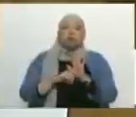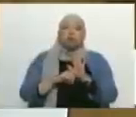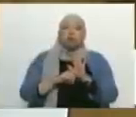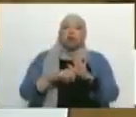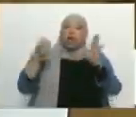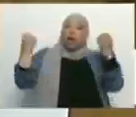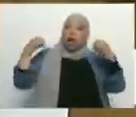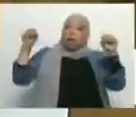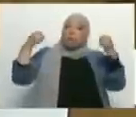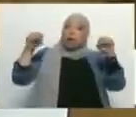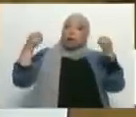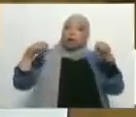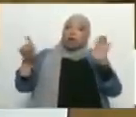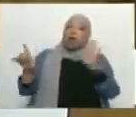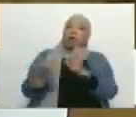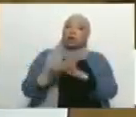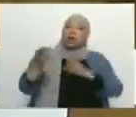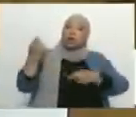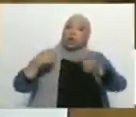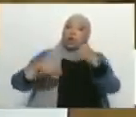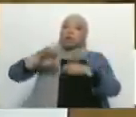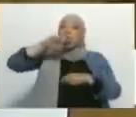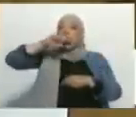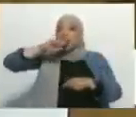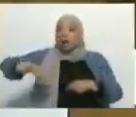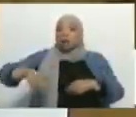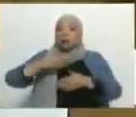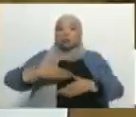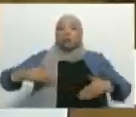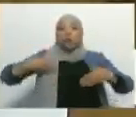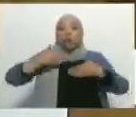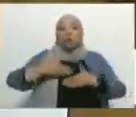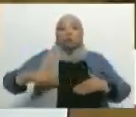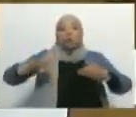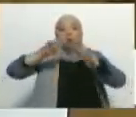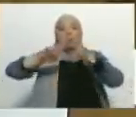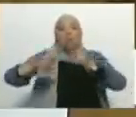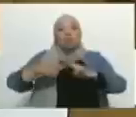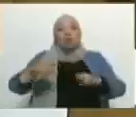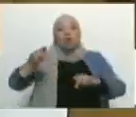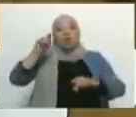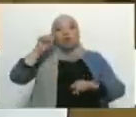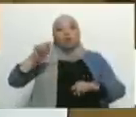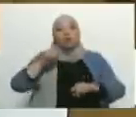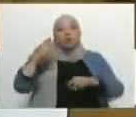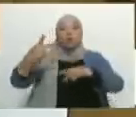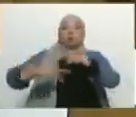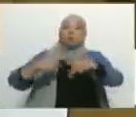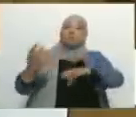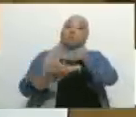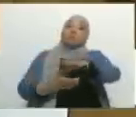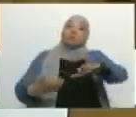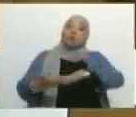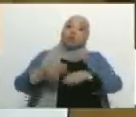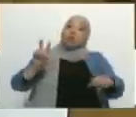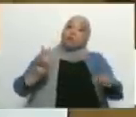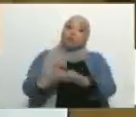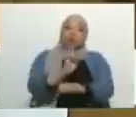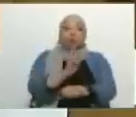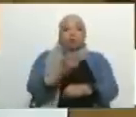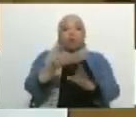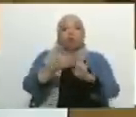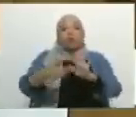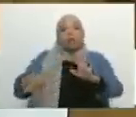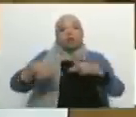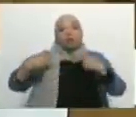que aplicar la ley contra el odio por la convivencia pacífica y la tolerancia. Es un problema de violación de